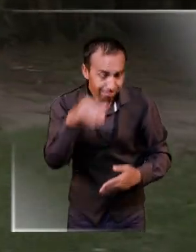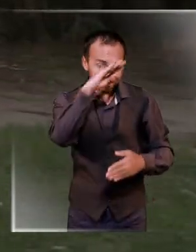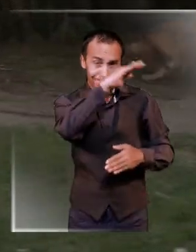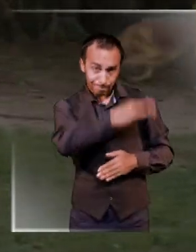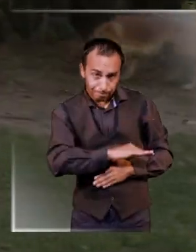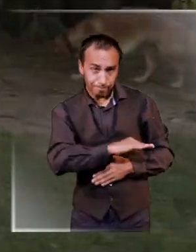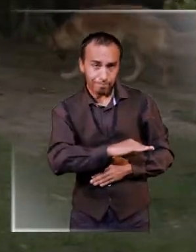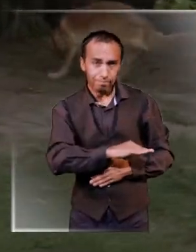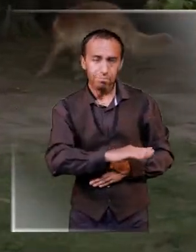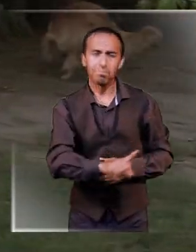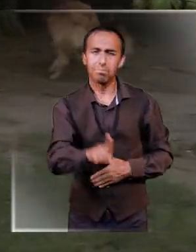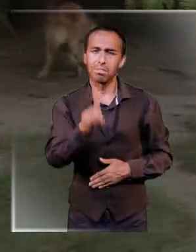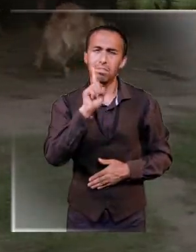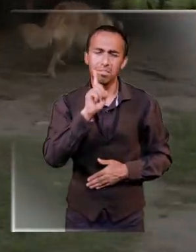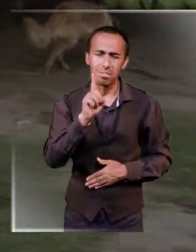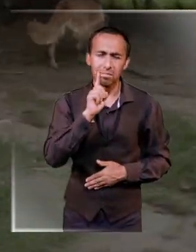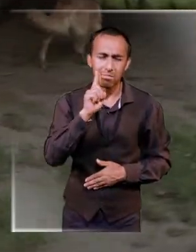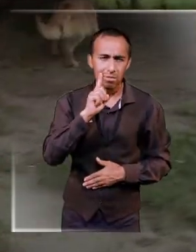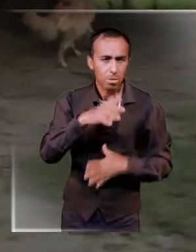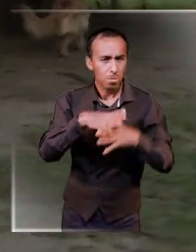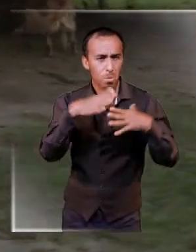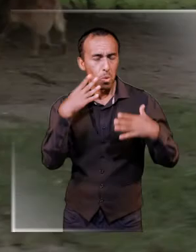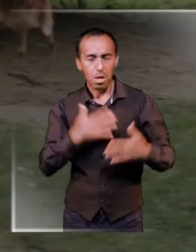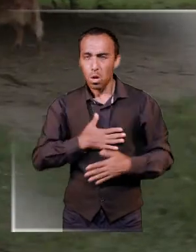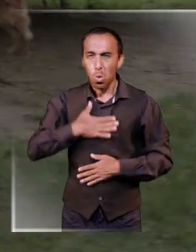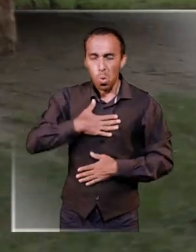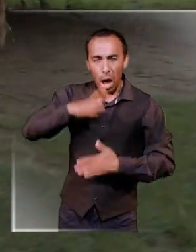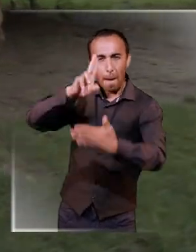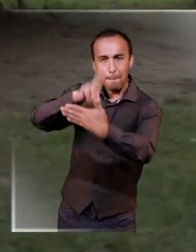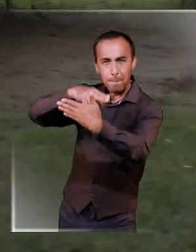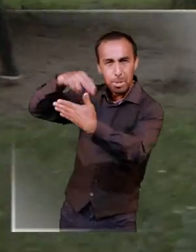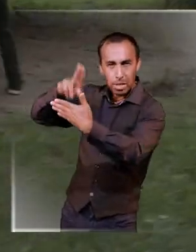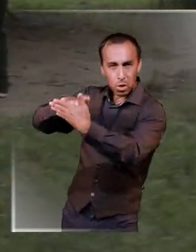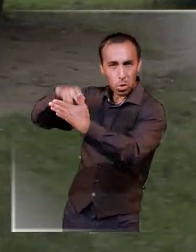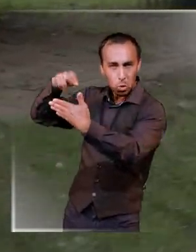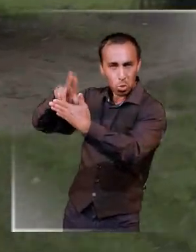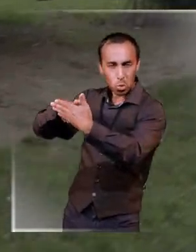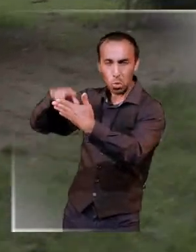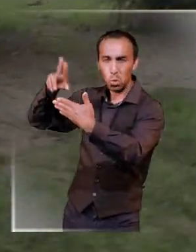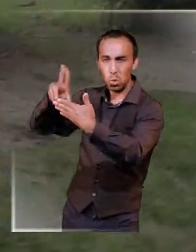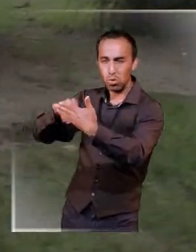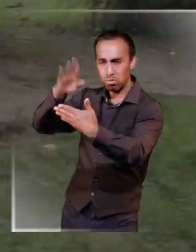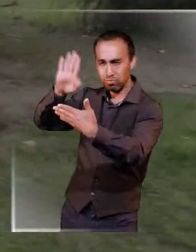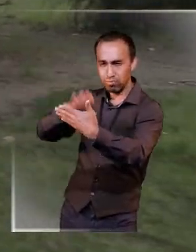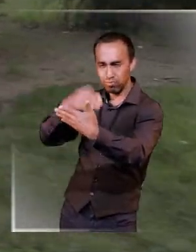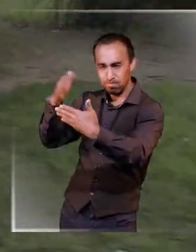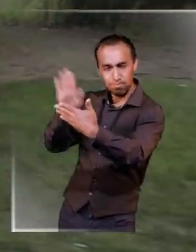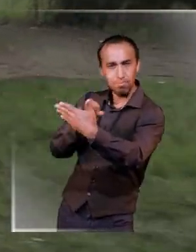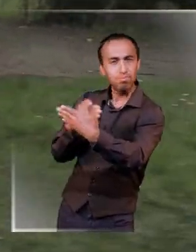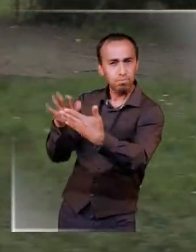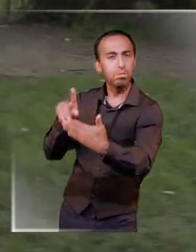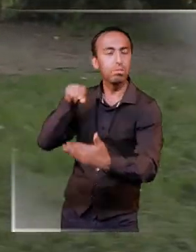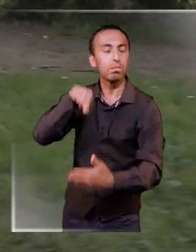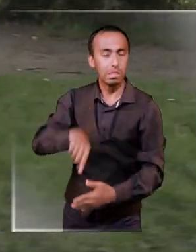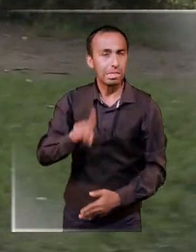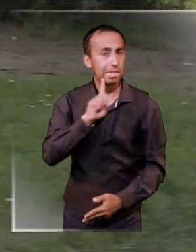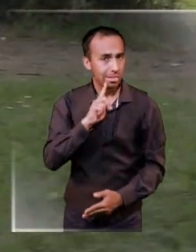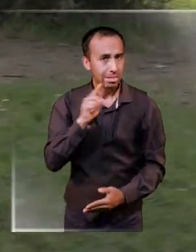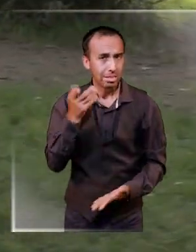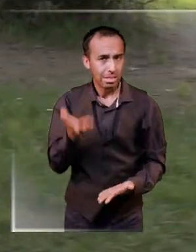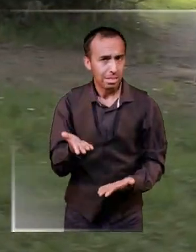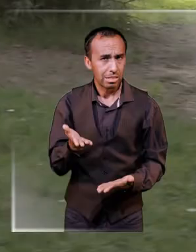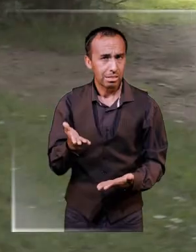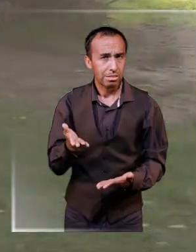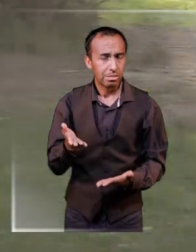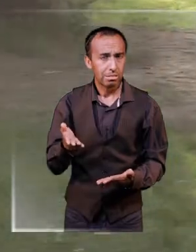él ha descubierto mucho placer en la pintura, pero la pintura con pincel, en tela, con acrílicos. Ahora,